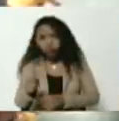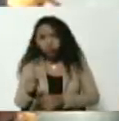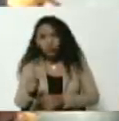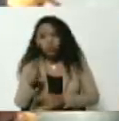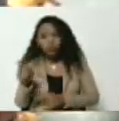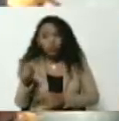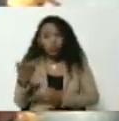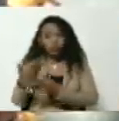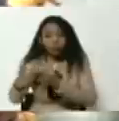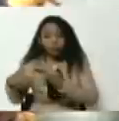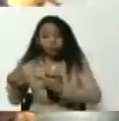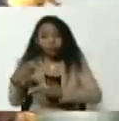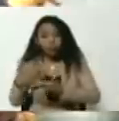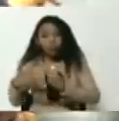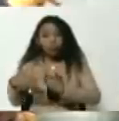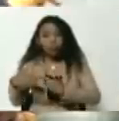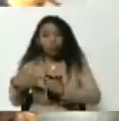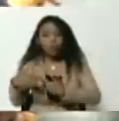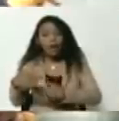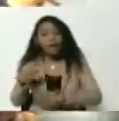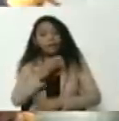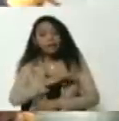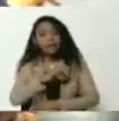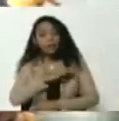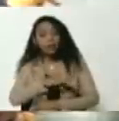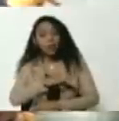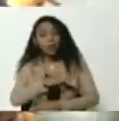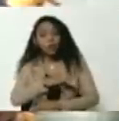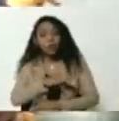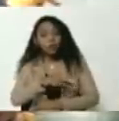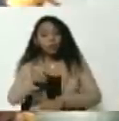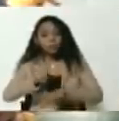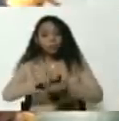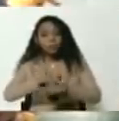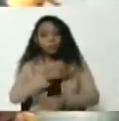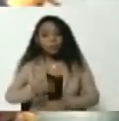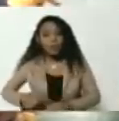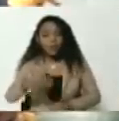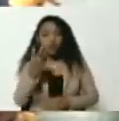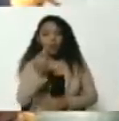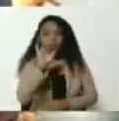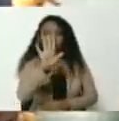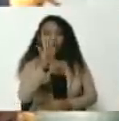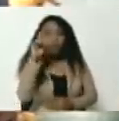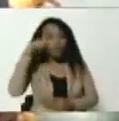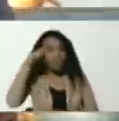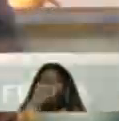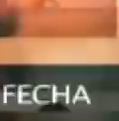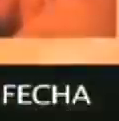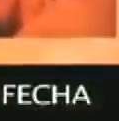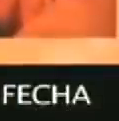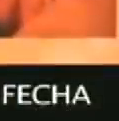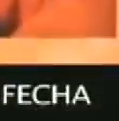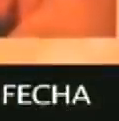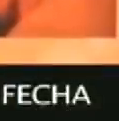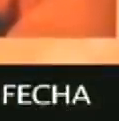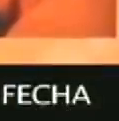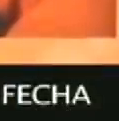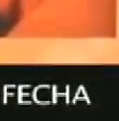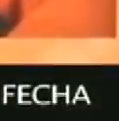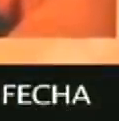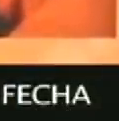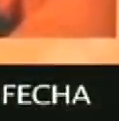su relación con el señor Troconis. Adelante, video número 5. Doctor,